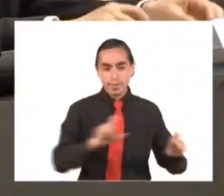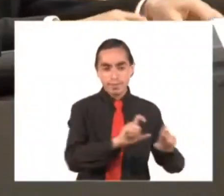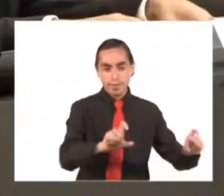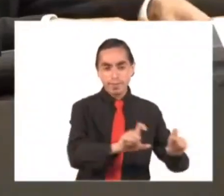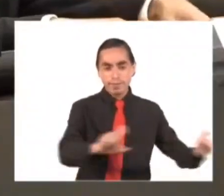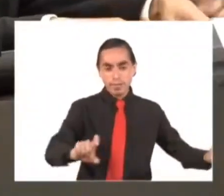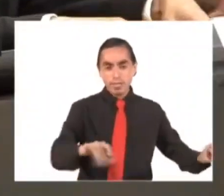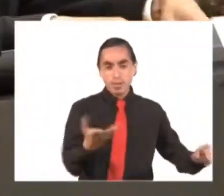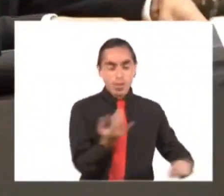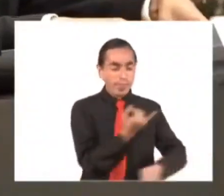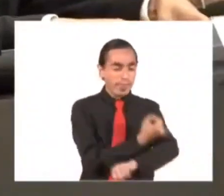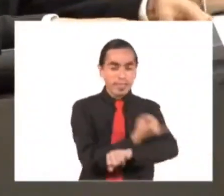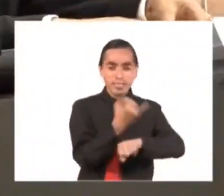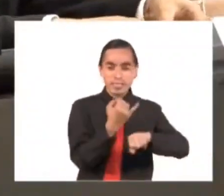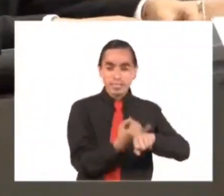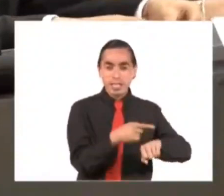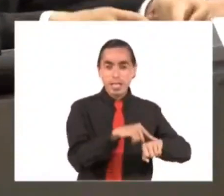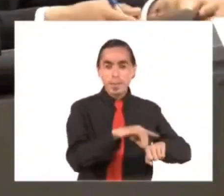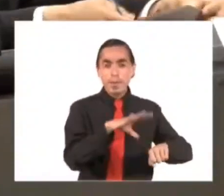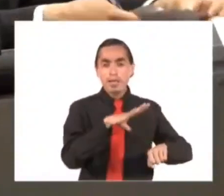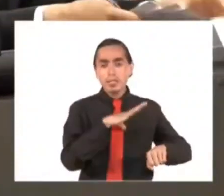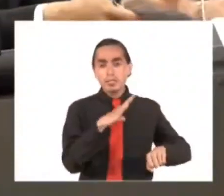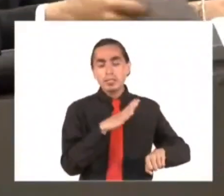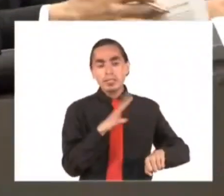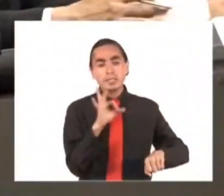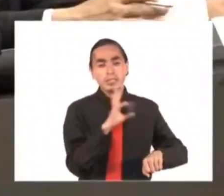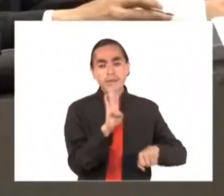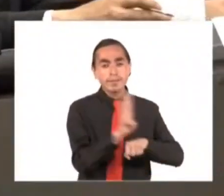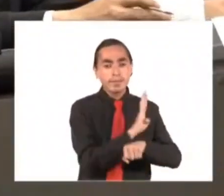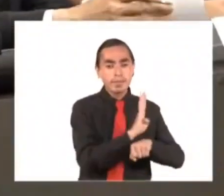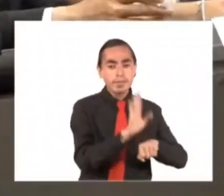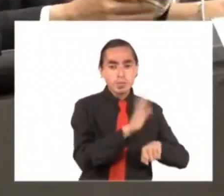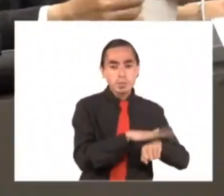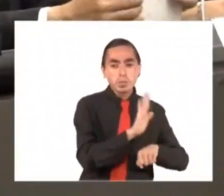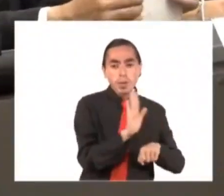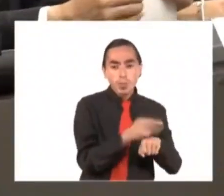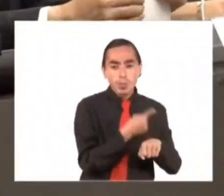¿Por qué Iztapalapa tiene consideraciones especiales